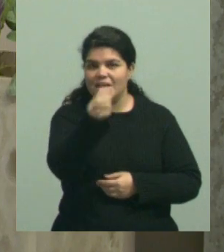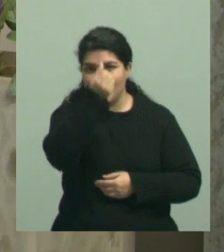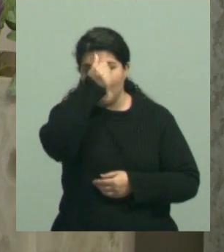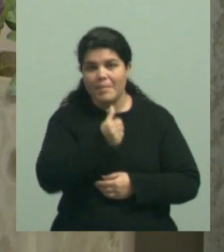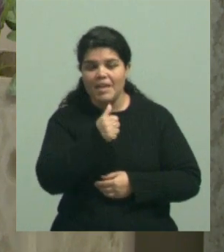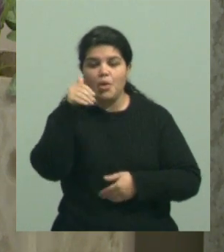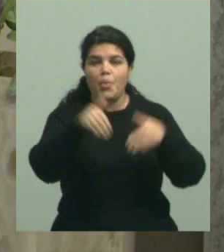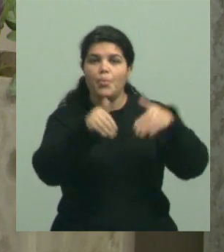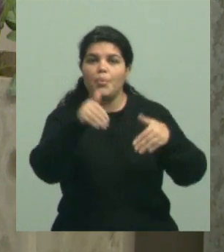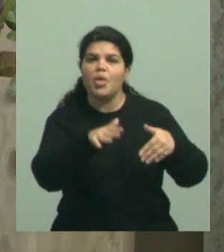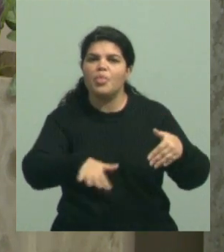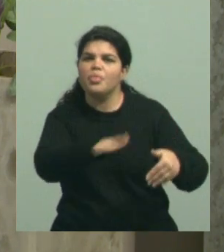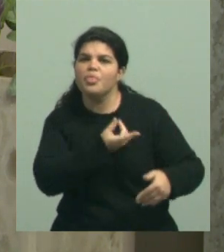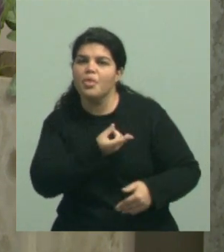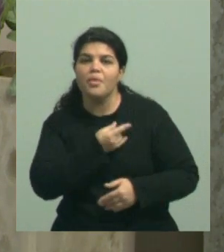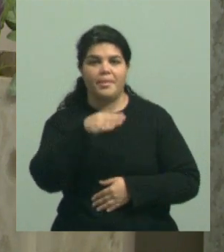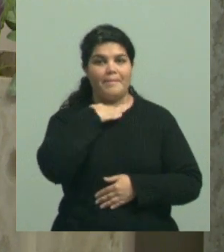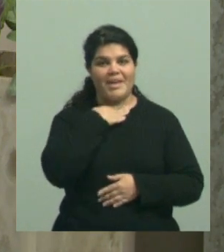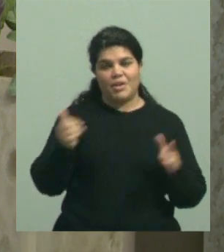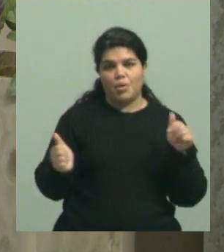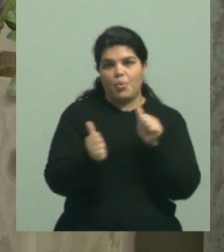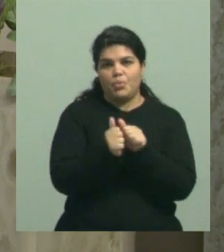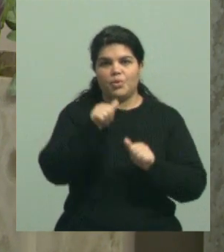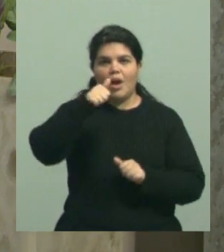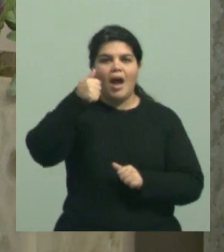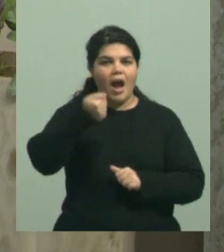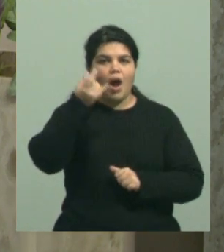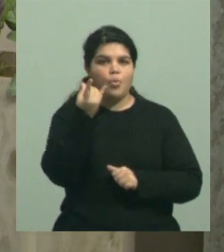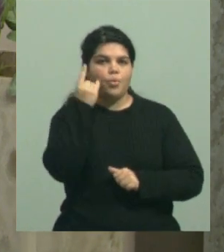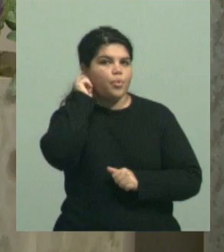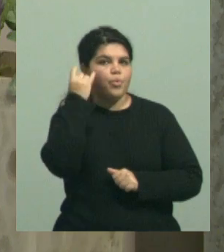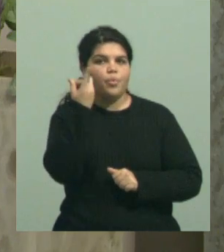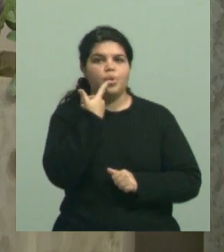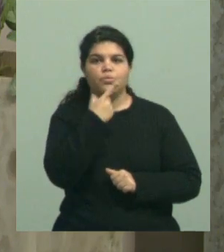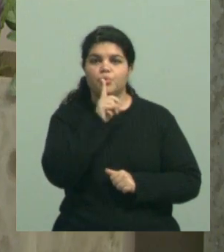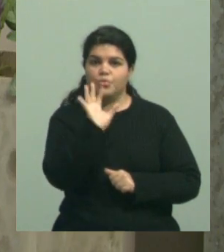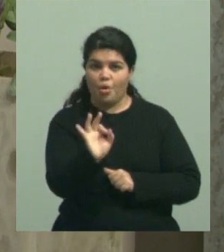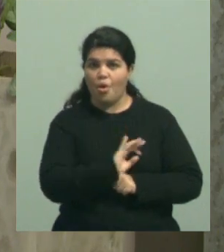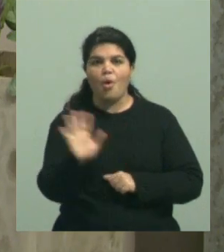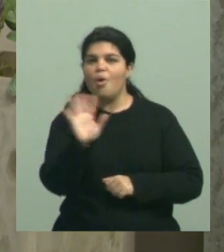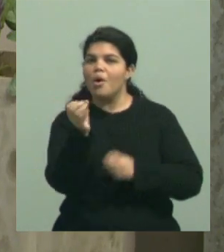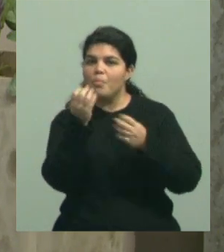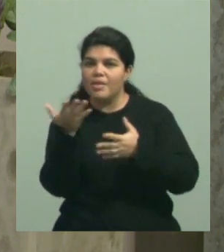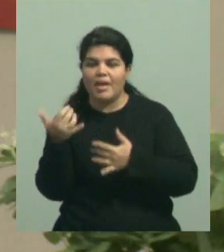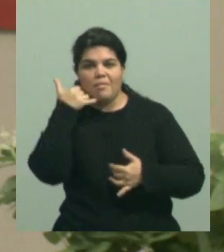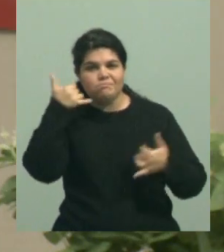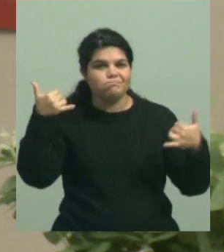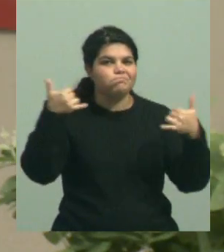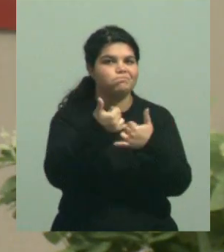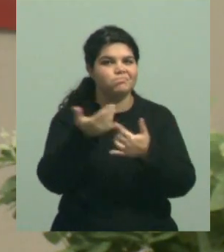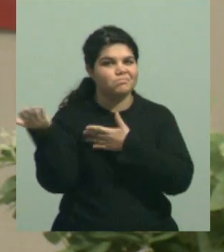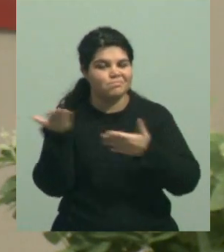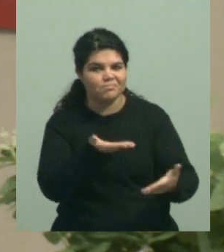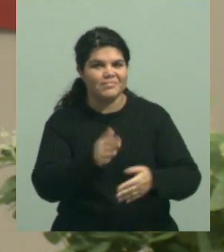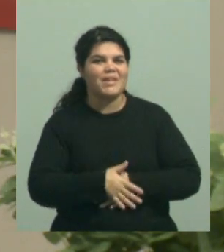elecciones, lo vamos a hacer con Augusto Grilli Fox, que ya lo tenemos en comunicación con nosotros. Augusto, ¿cómo estás? Bienvenido. ¿Qué tal, Claudia?